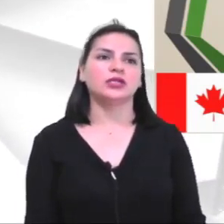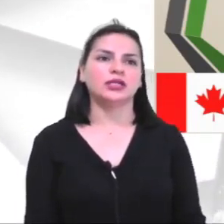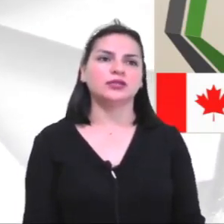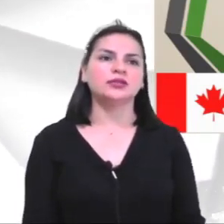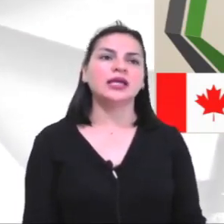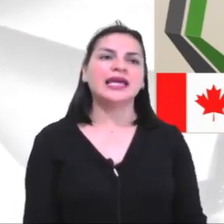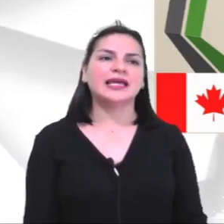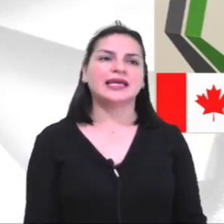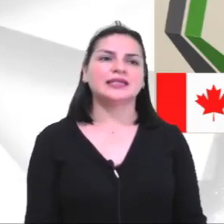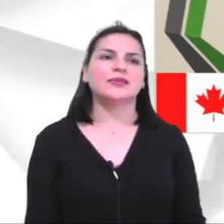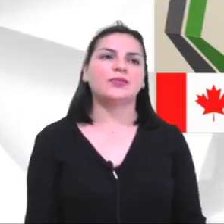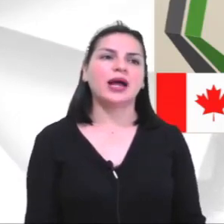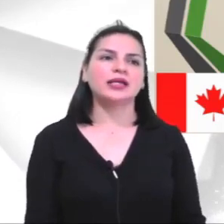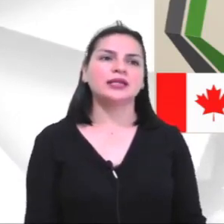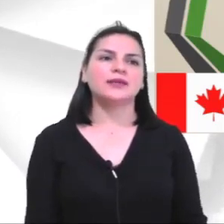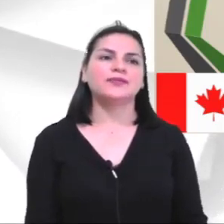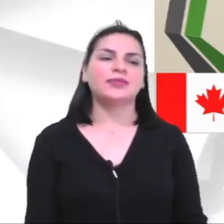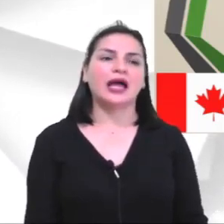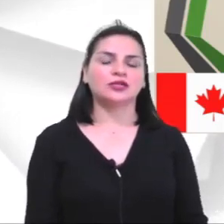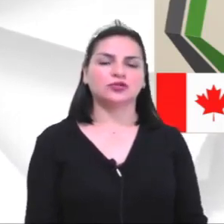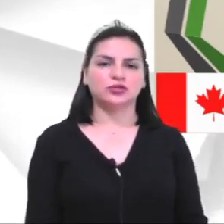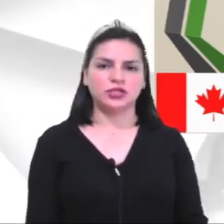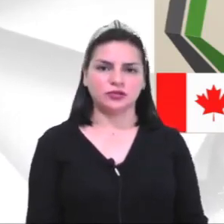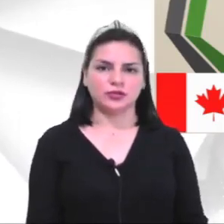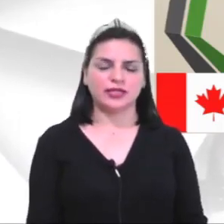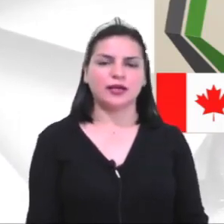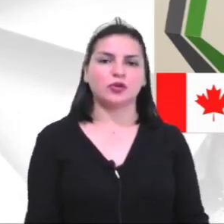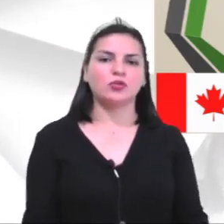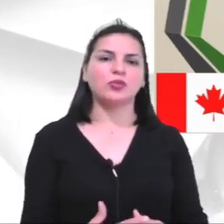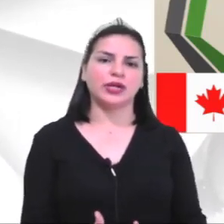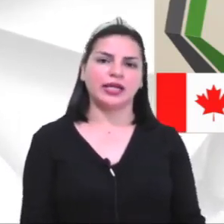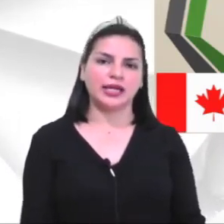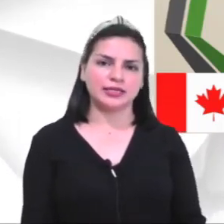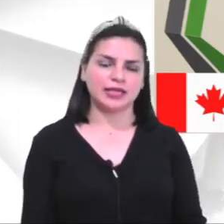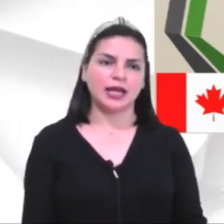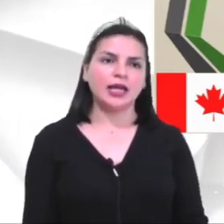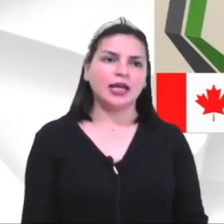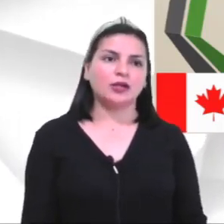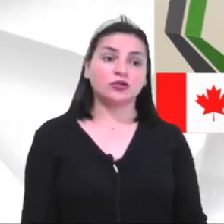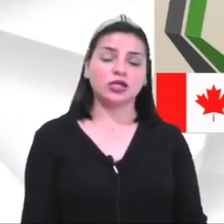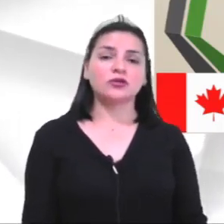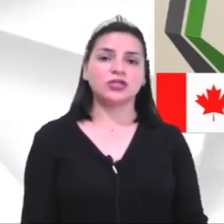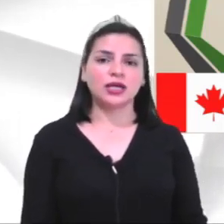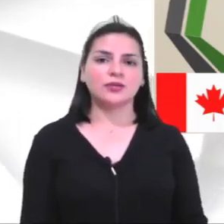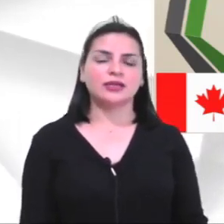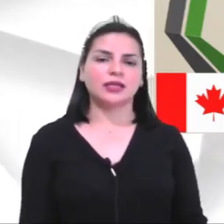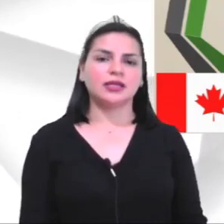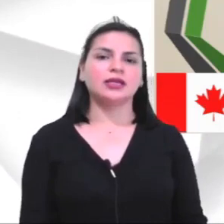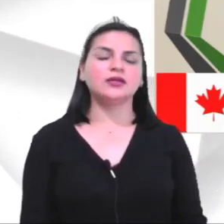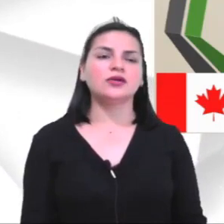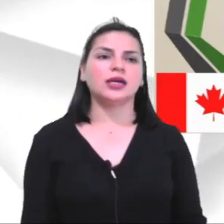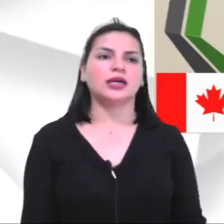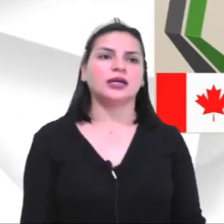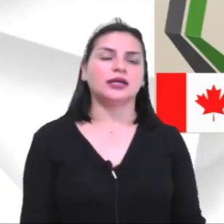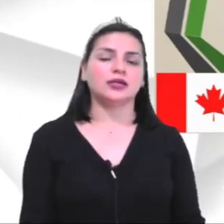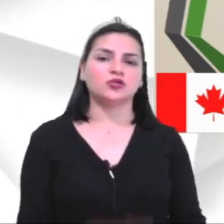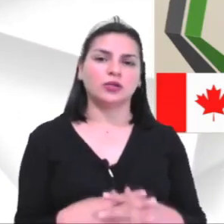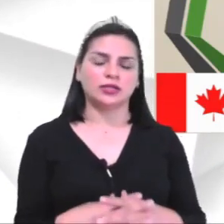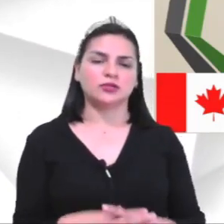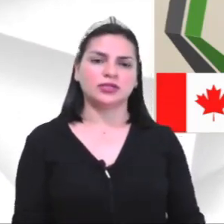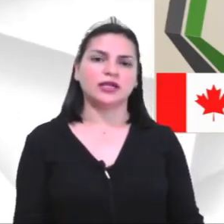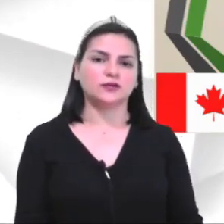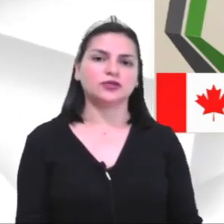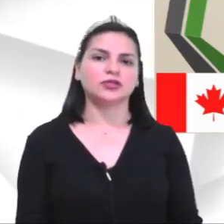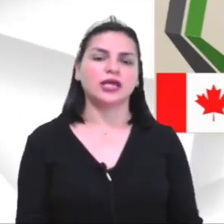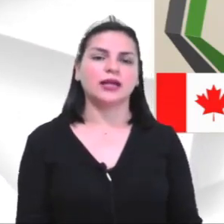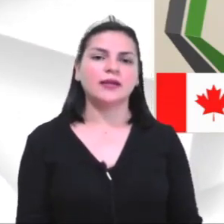altos ingresos que se pasa a sus hijos, ¿verdad? Como por herencia. Los hijos siguen manteniendo